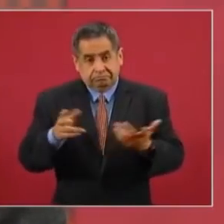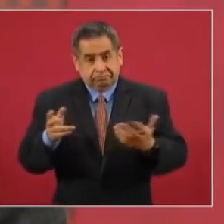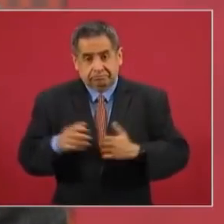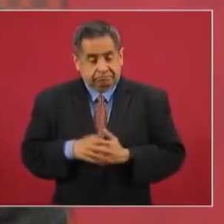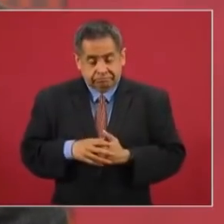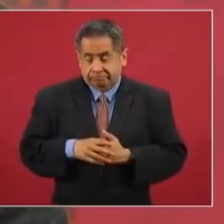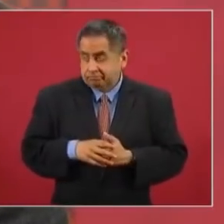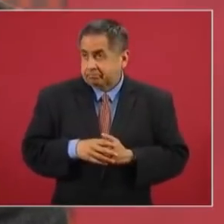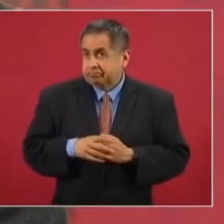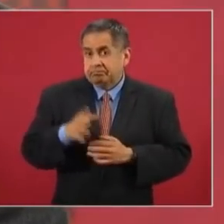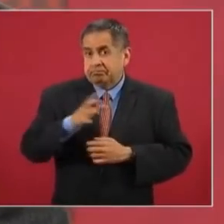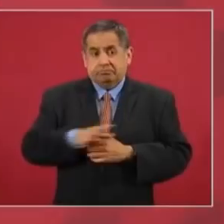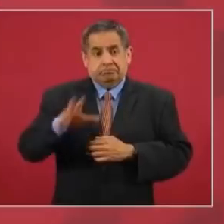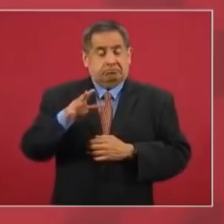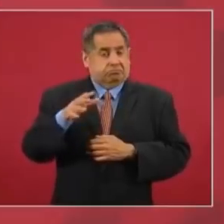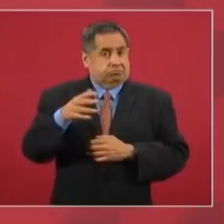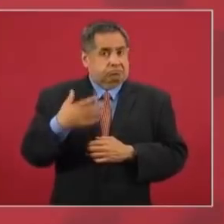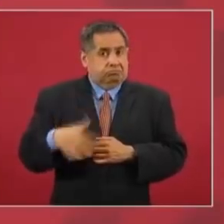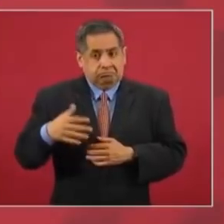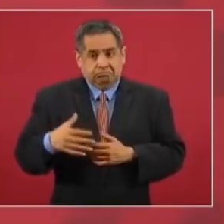fue una obra